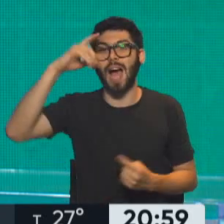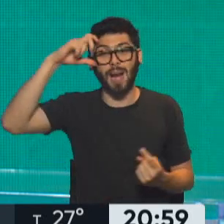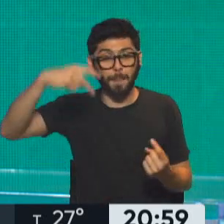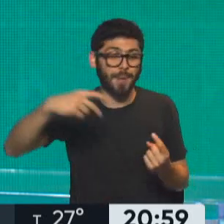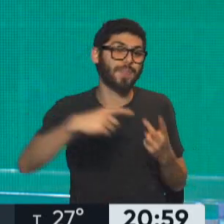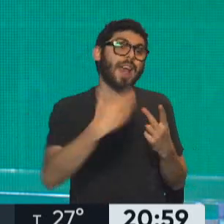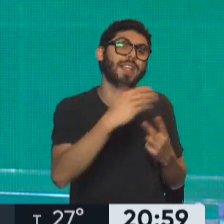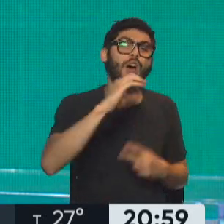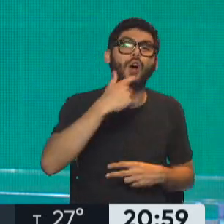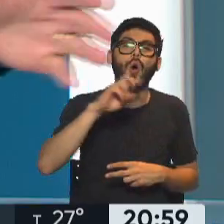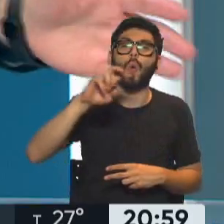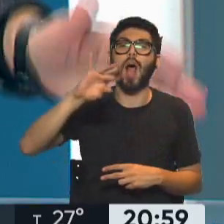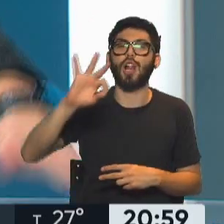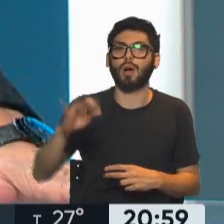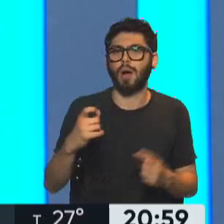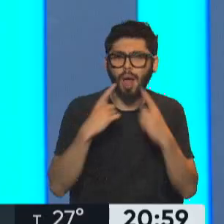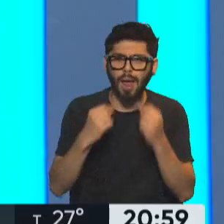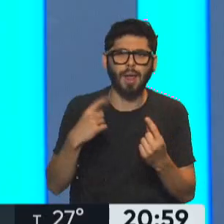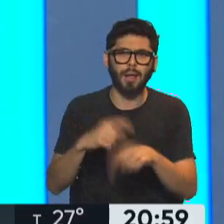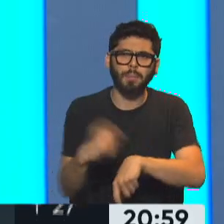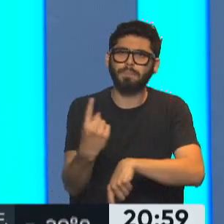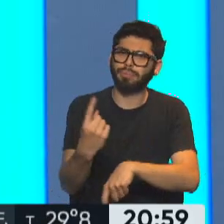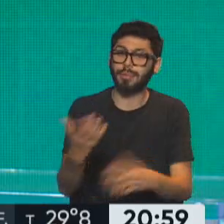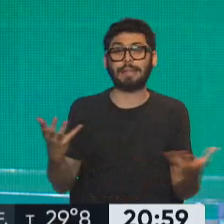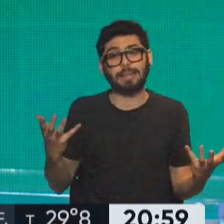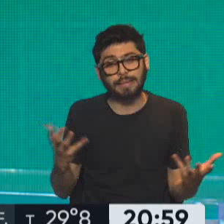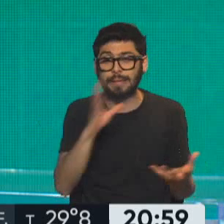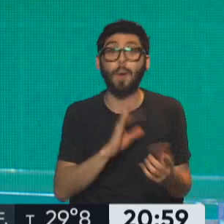se van a quejar porque les parece que se fue rápido todo. Bueno, en fin,